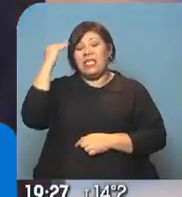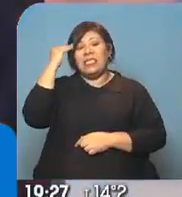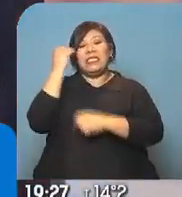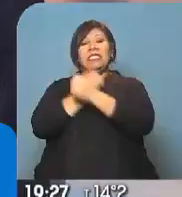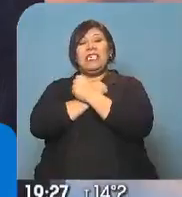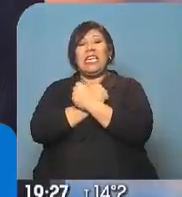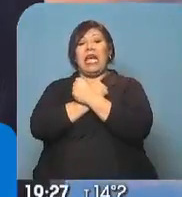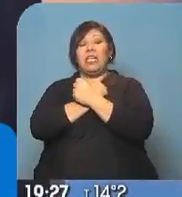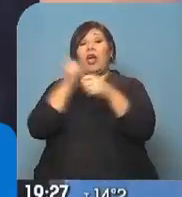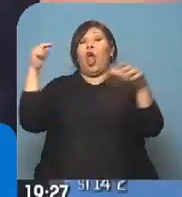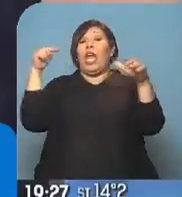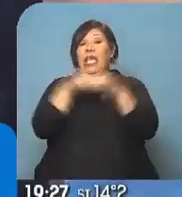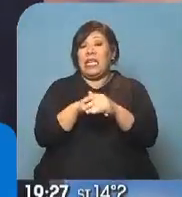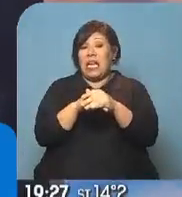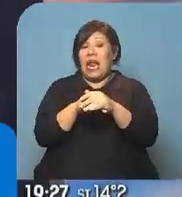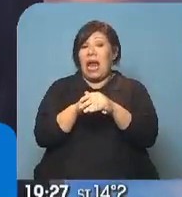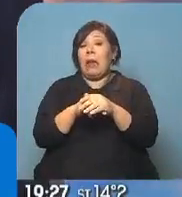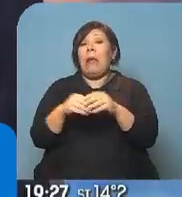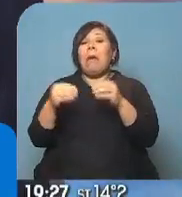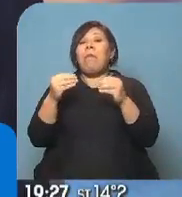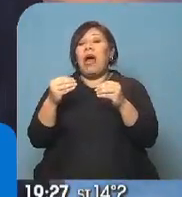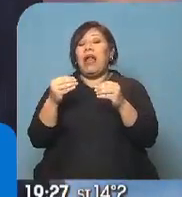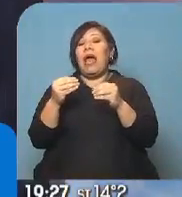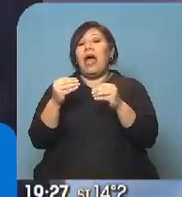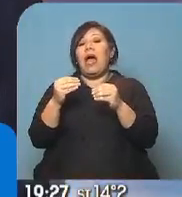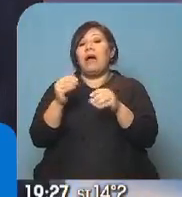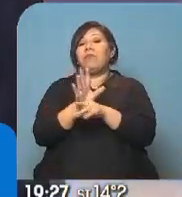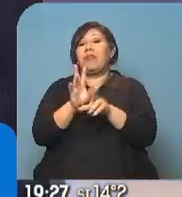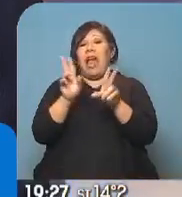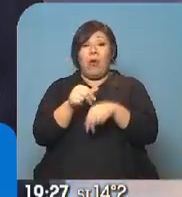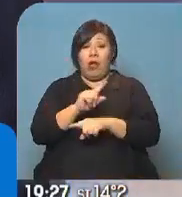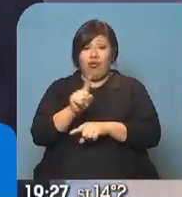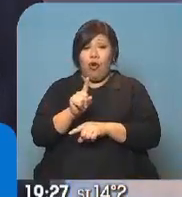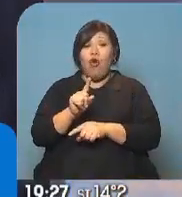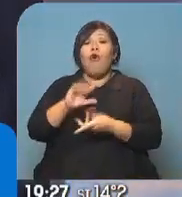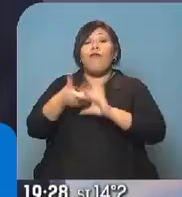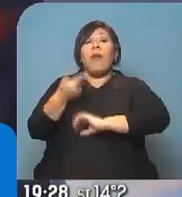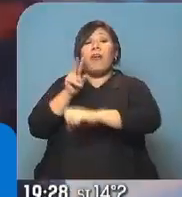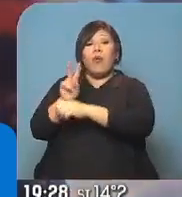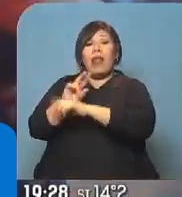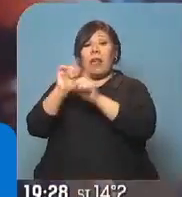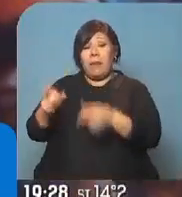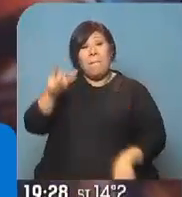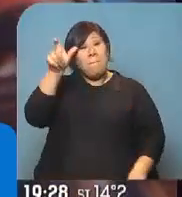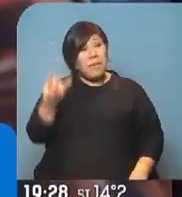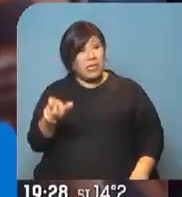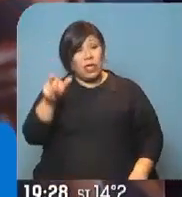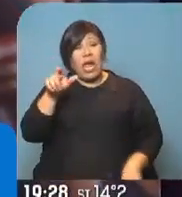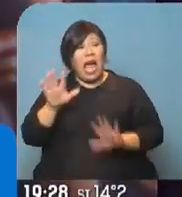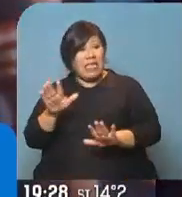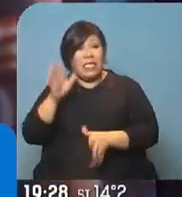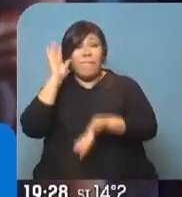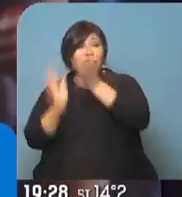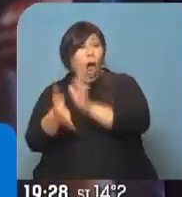¿Una persona drogada es más violenta? Sí, por supuesto. ¿Pero por qué es más violenta? Porque tiene la posibilidad de